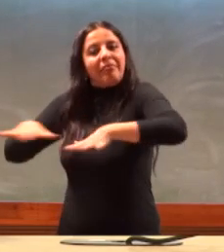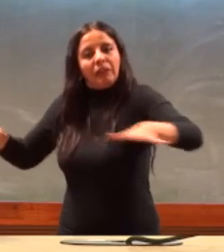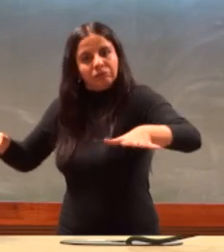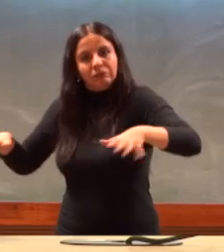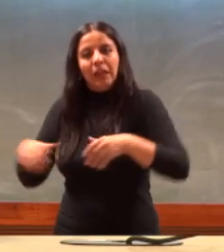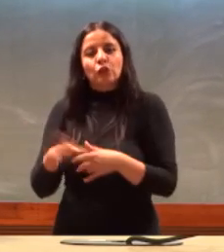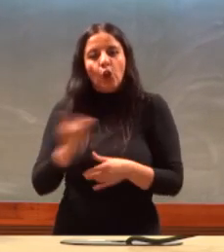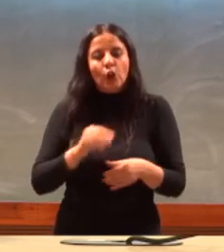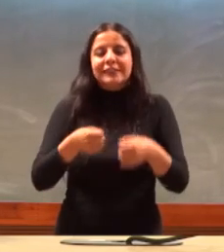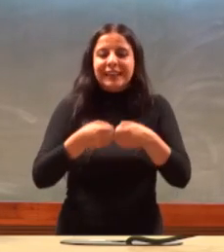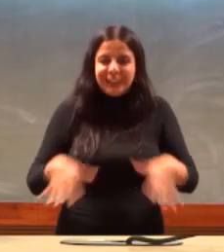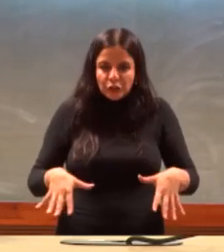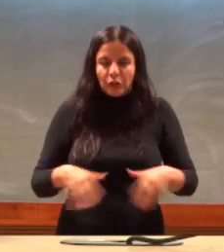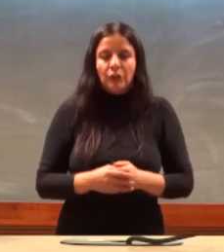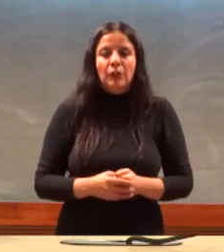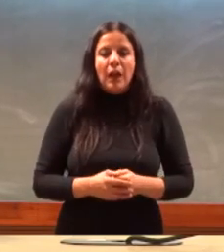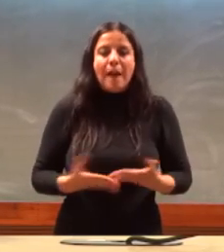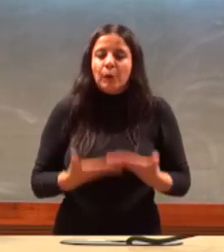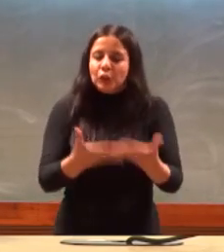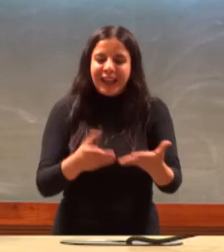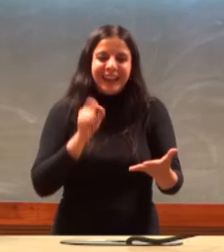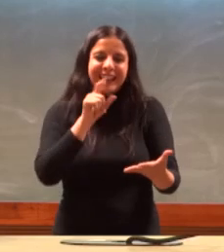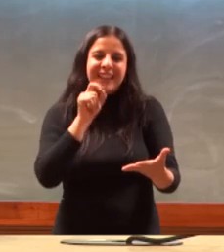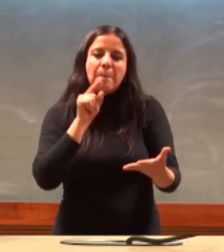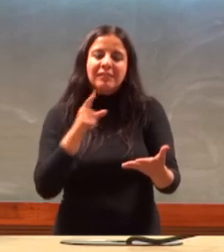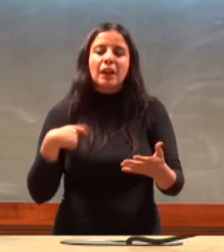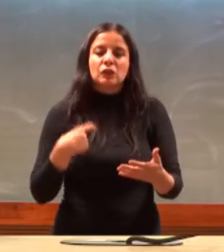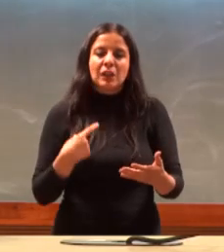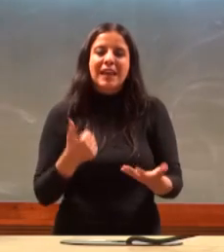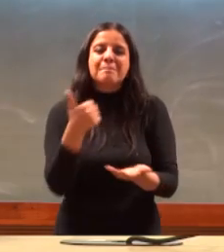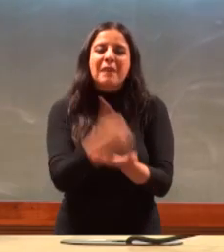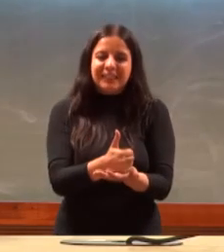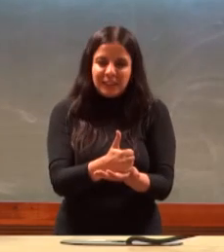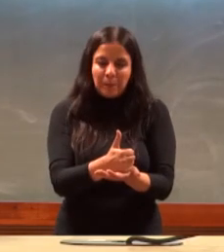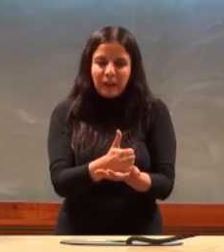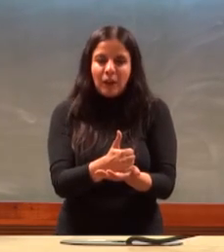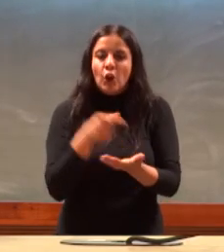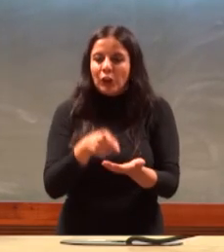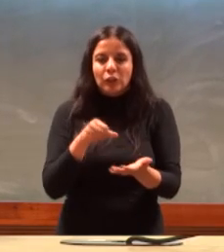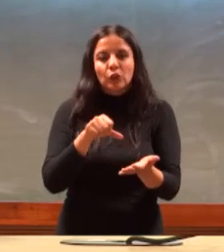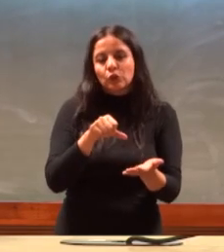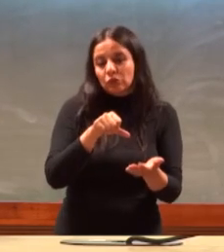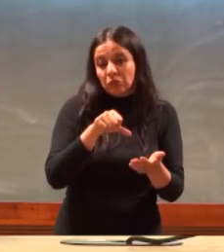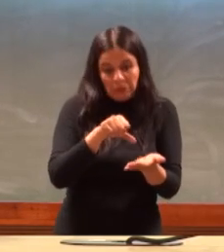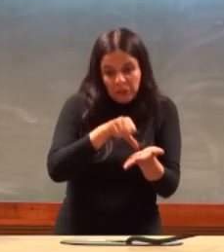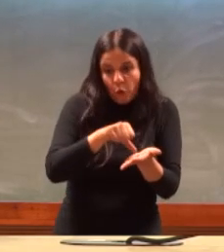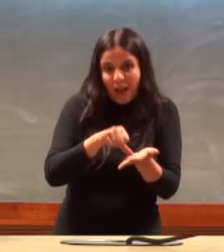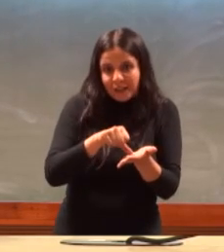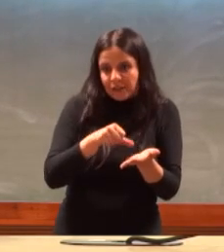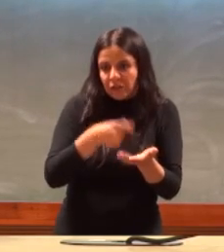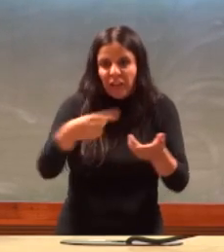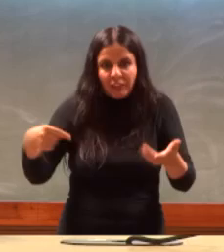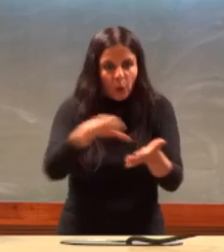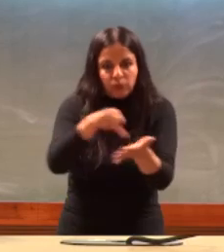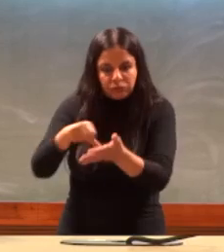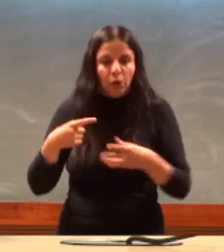intercultural aportar críticamente a la sociedad y participar indirectamente con estos medios en espacios que aún no cubrimos eso resumen